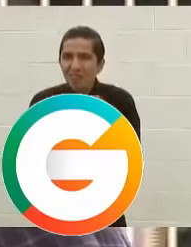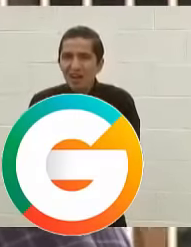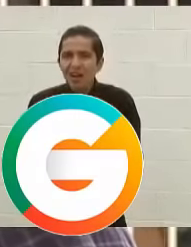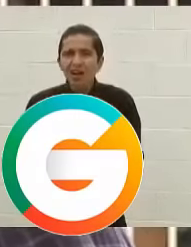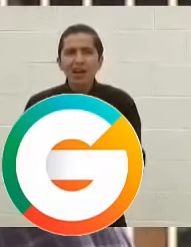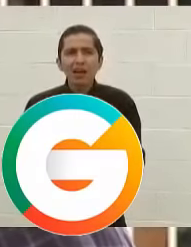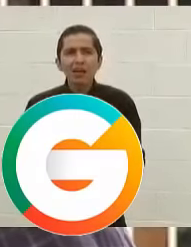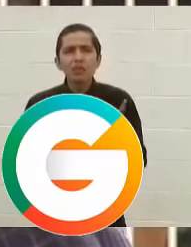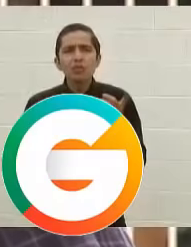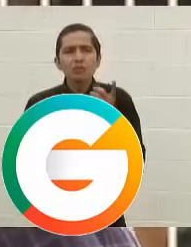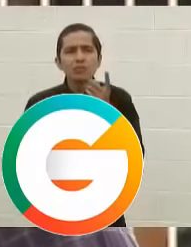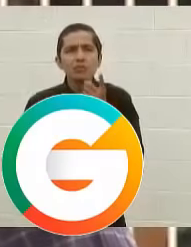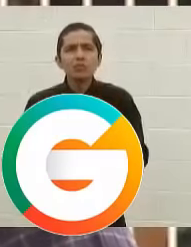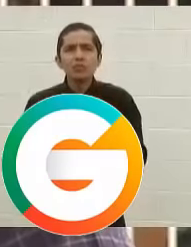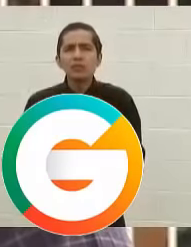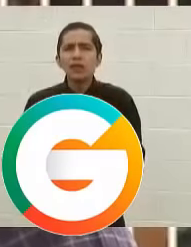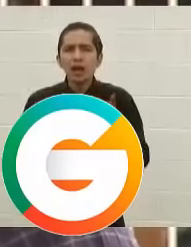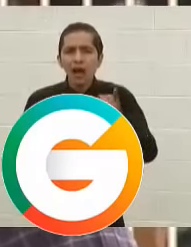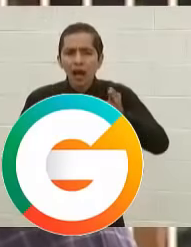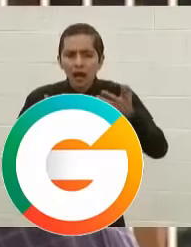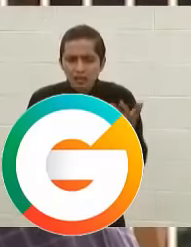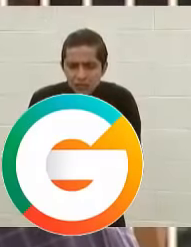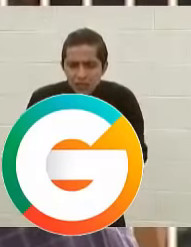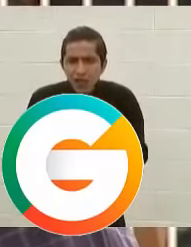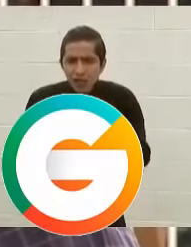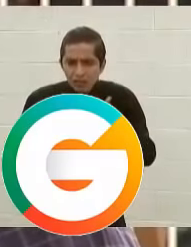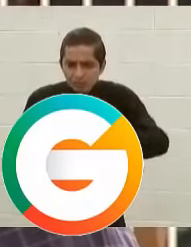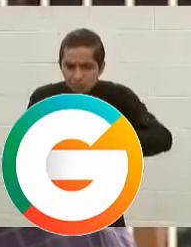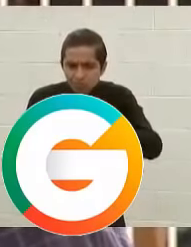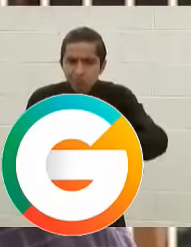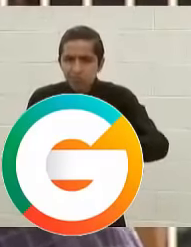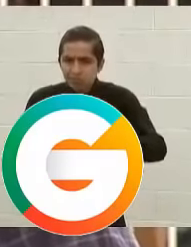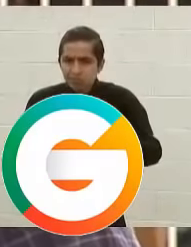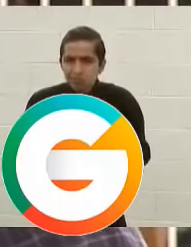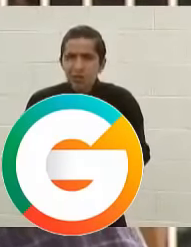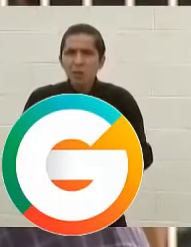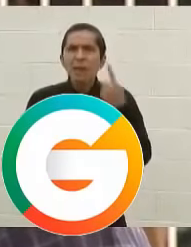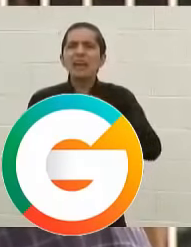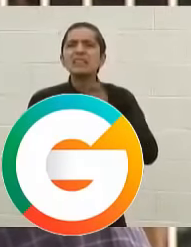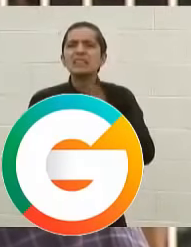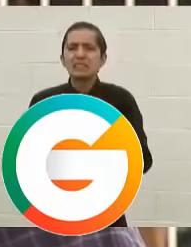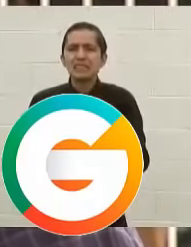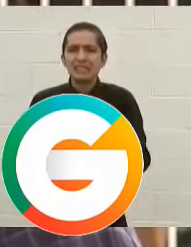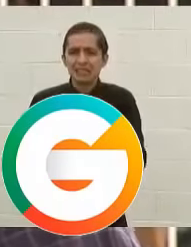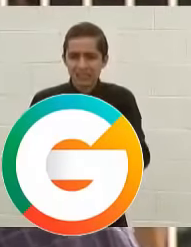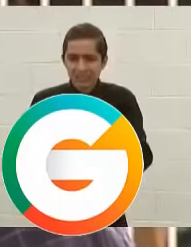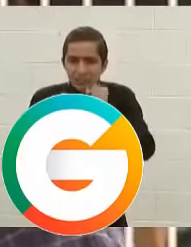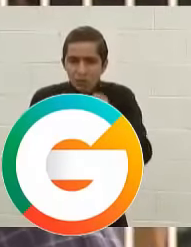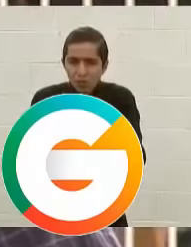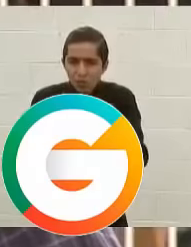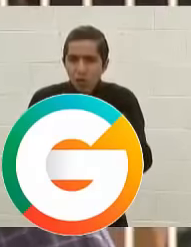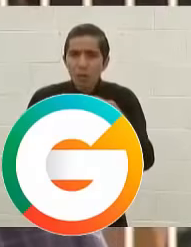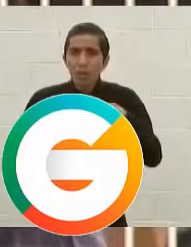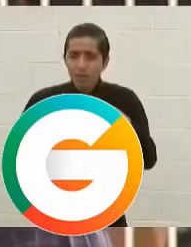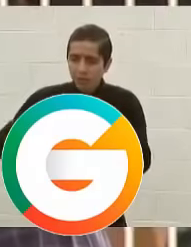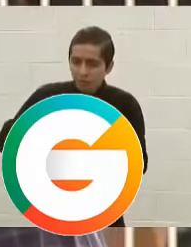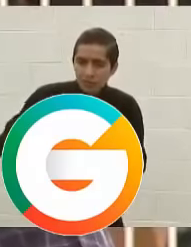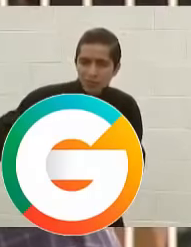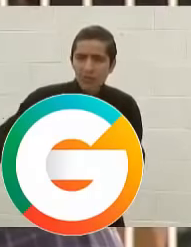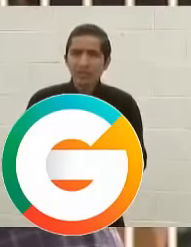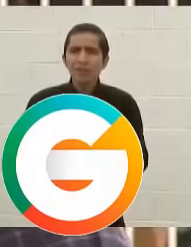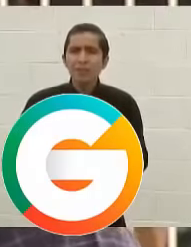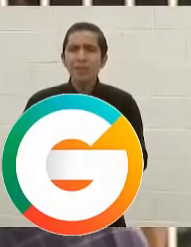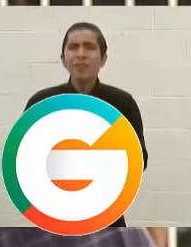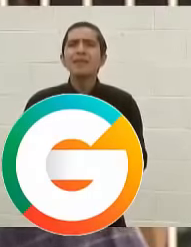preguntaría ¿qué estrategia estarían implementando pues para garantizar justamente la seguridad de la población? Ya